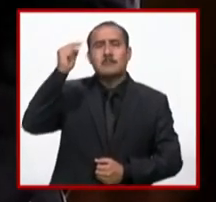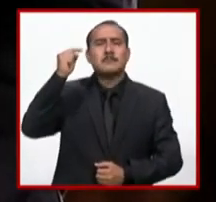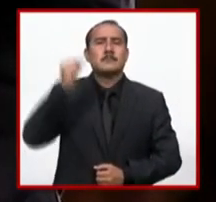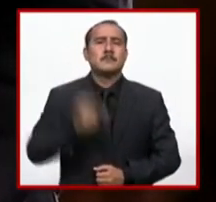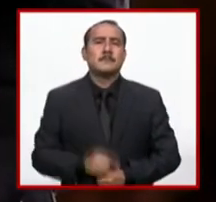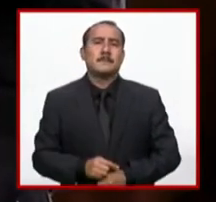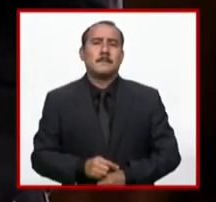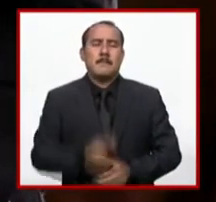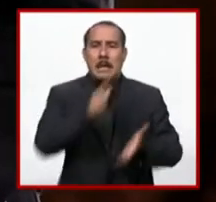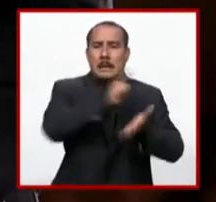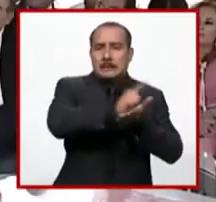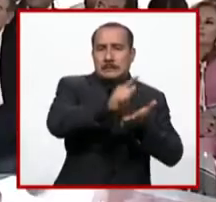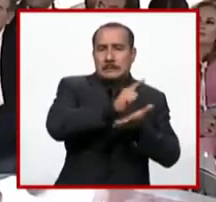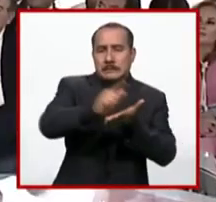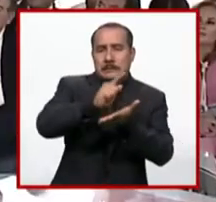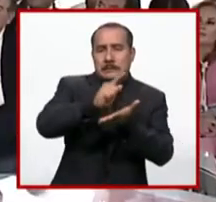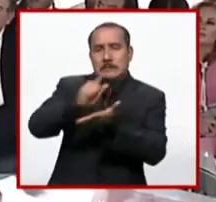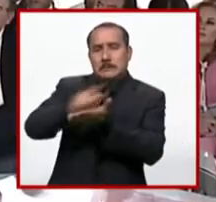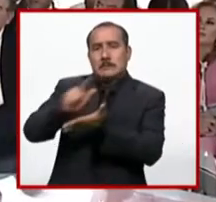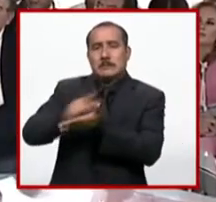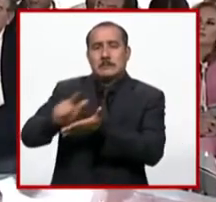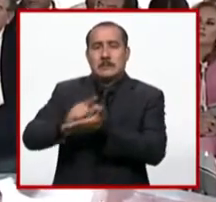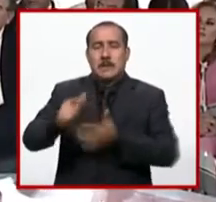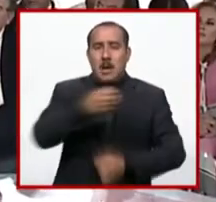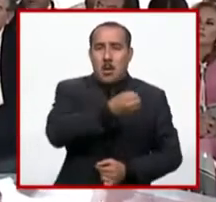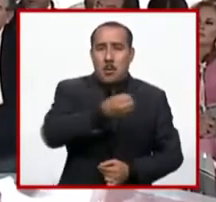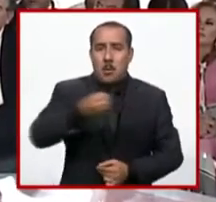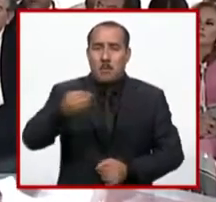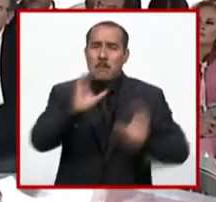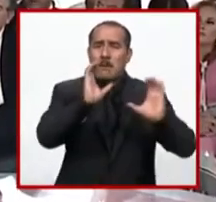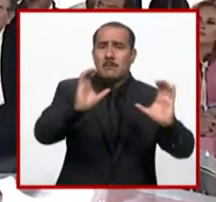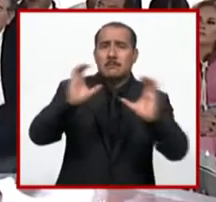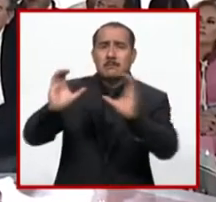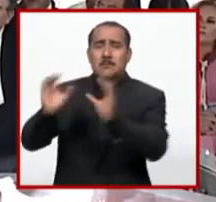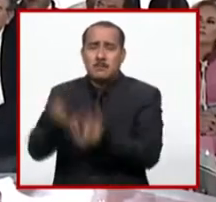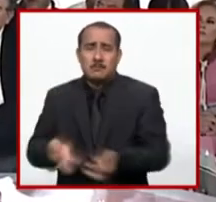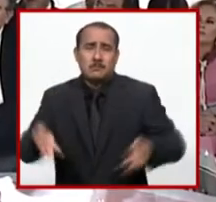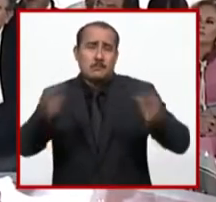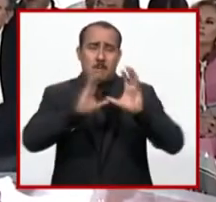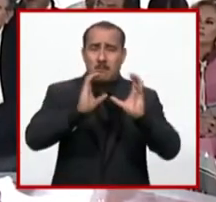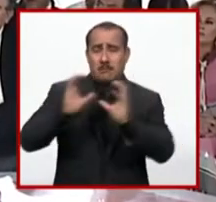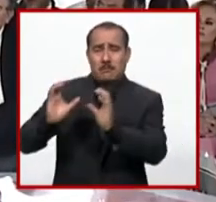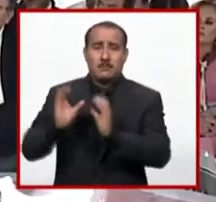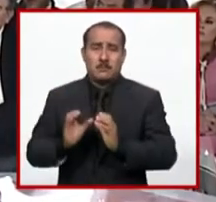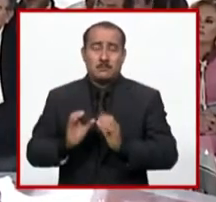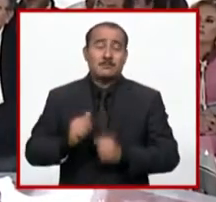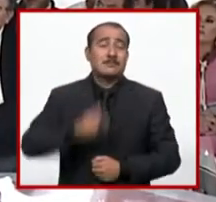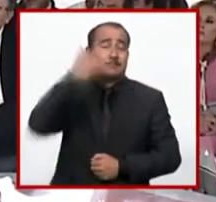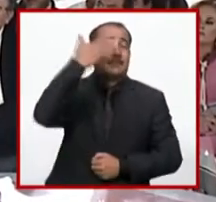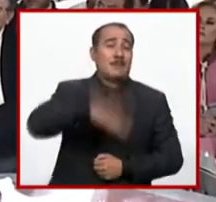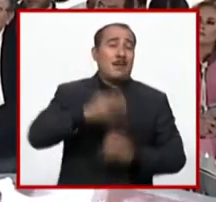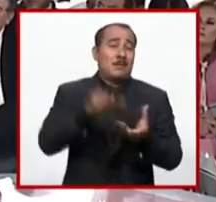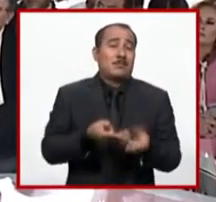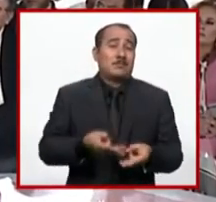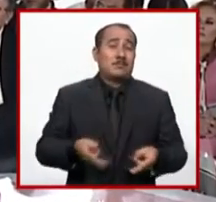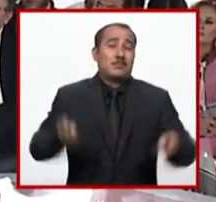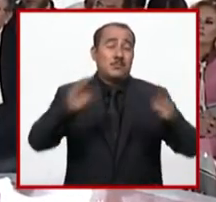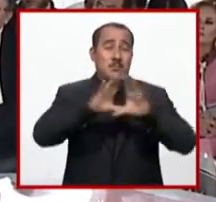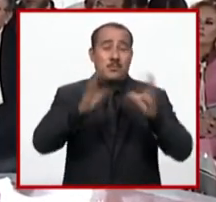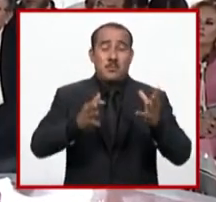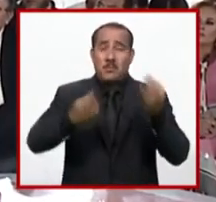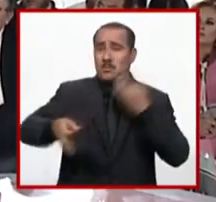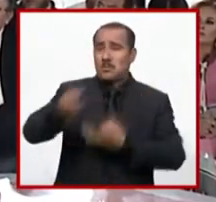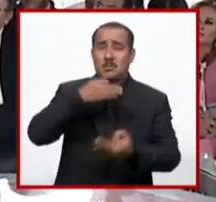más limpieza, a cuidar nuestro medio ambiente. Como todos sabemos, el mundo es la casa de todos los